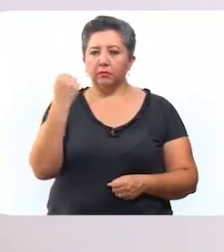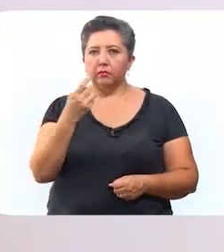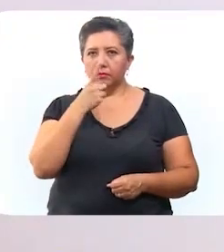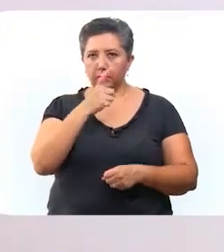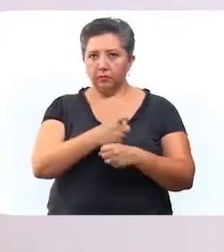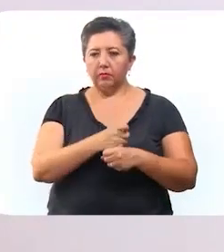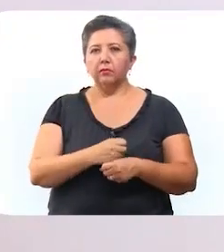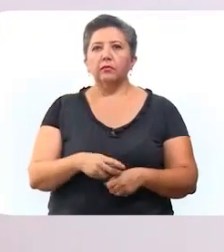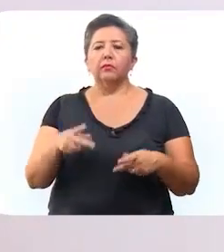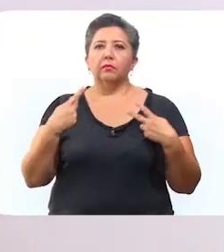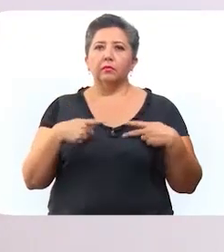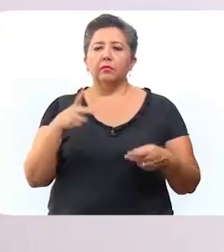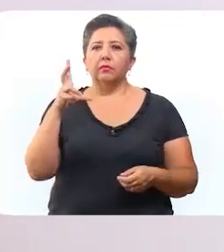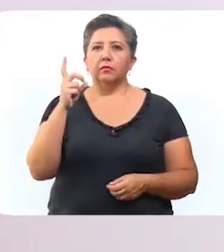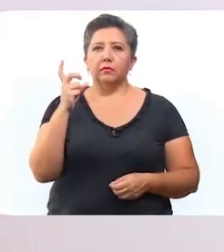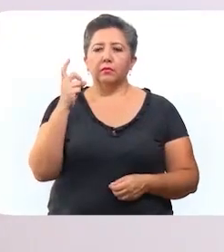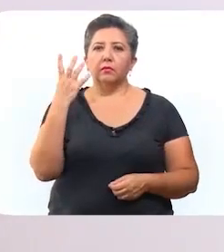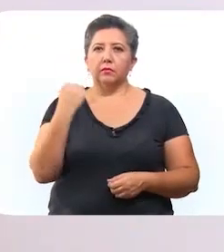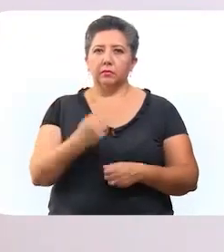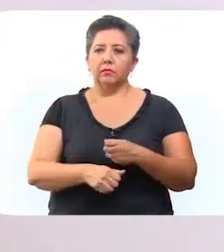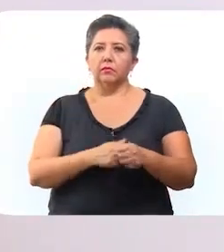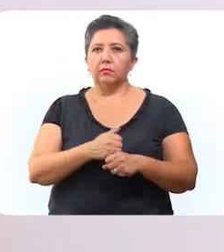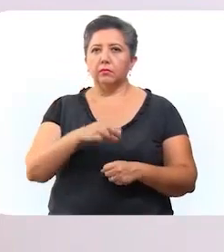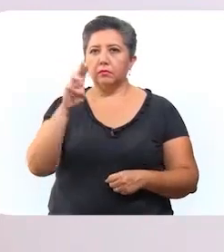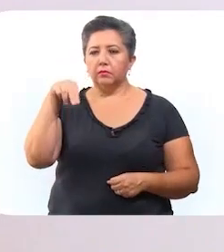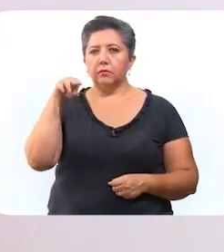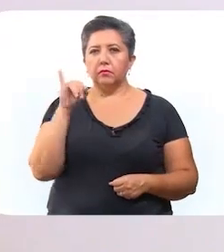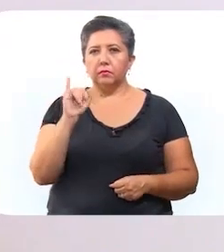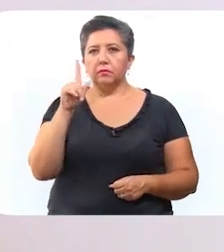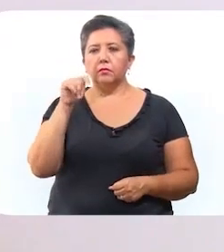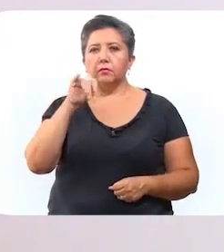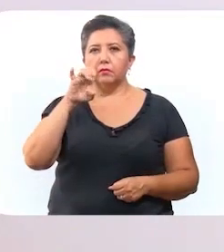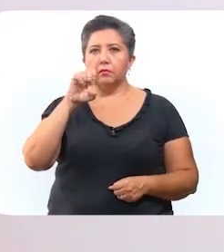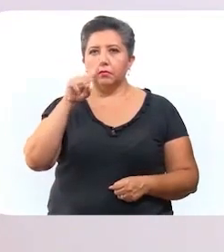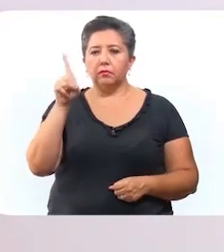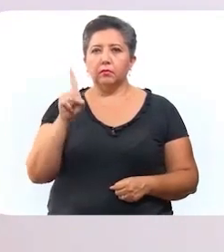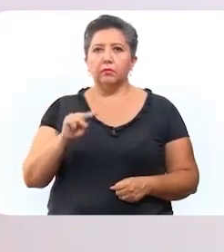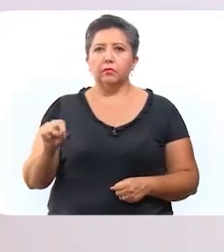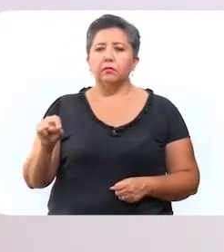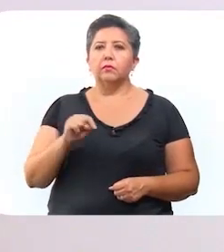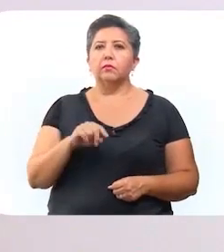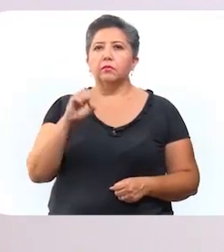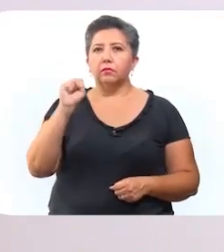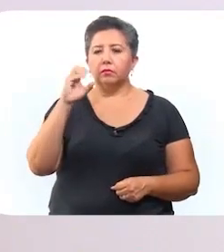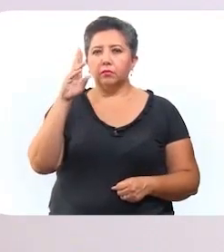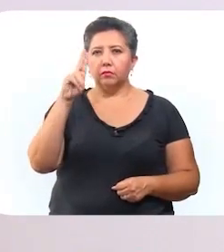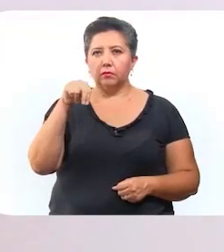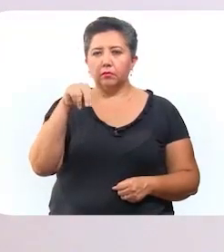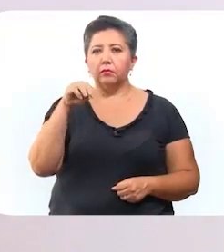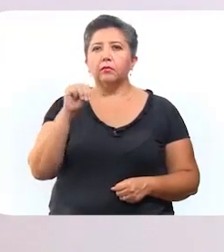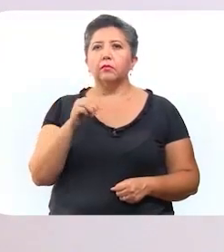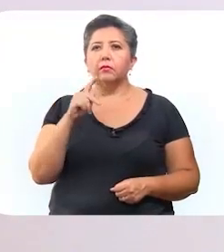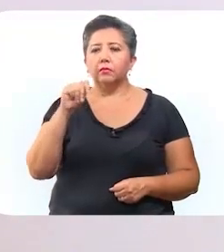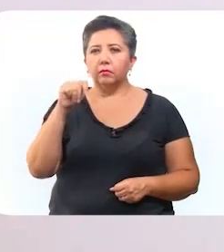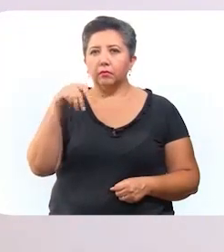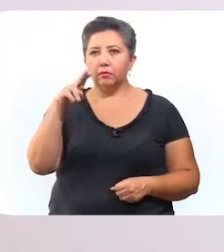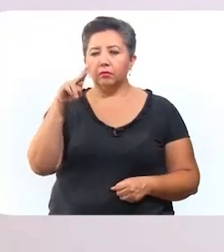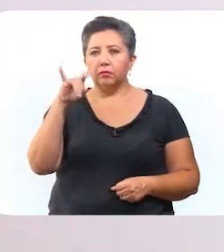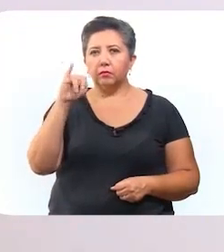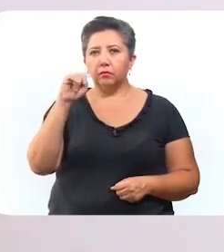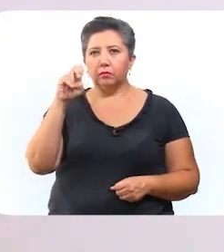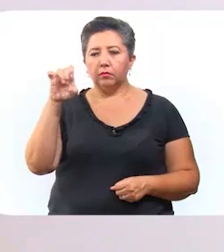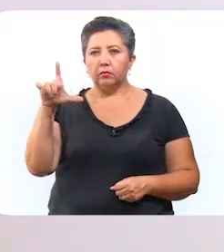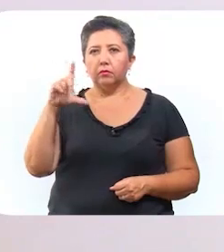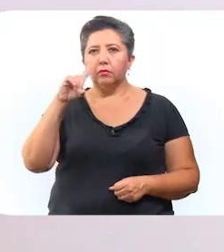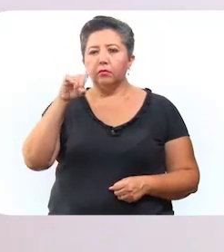la primera dosis de personas de 30 a 39 años en Maní, Tetis, Tzilam González, Zacalum, Xixuluc Pueblo, Cantunil,